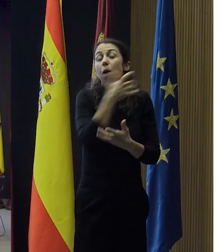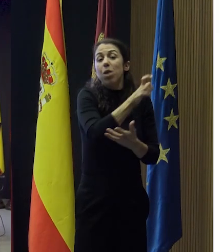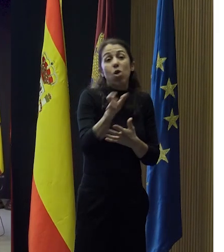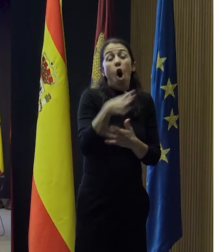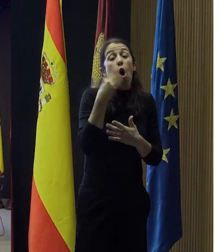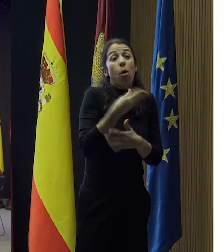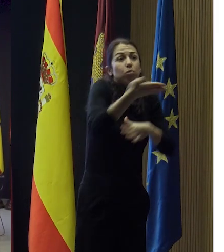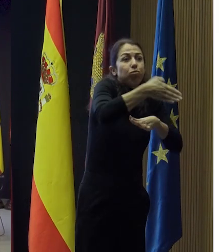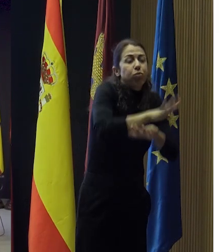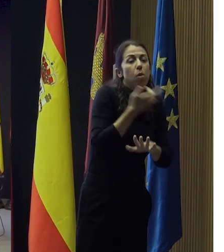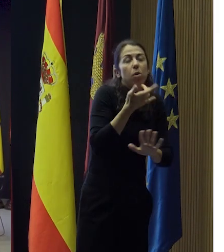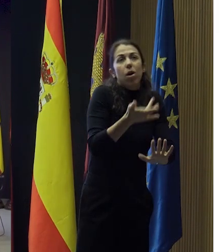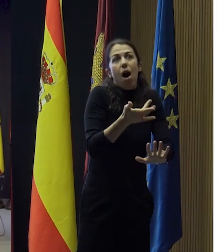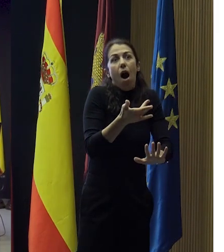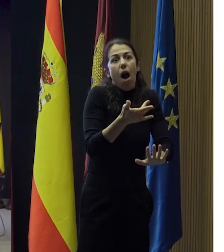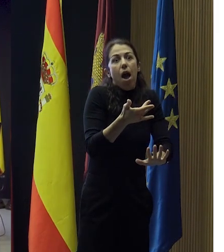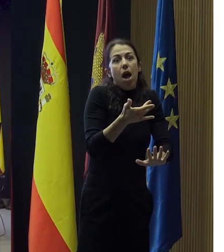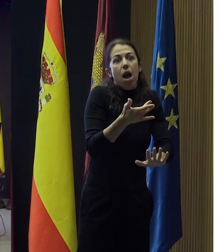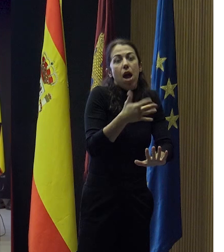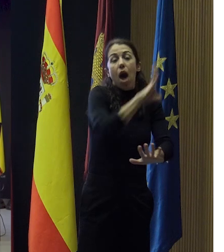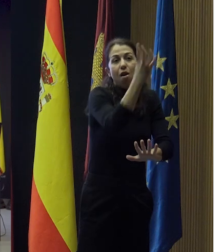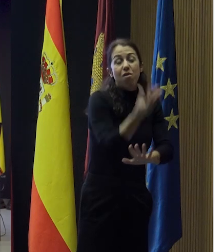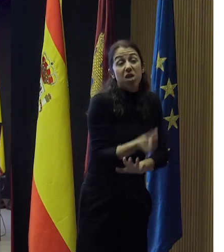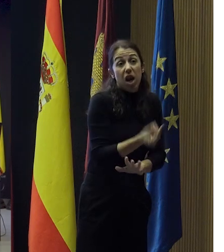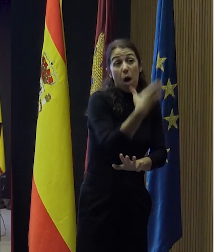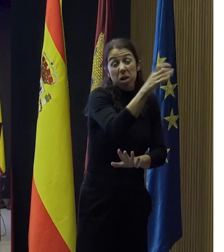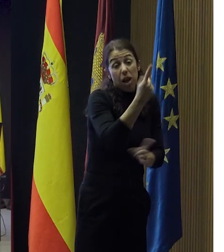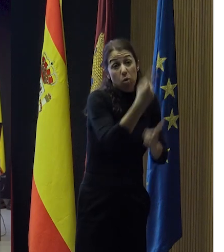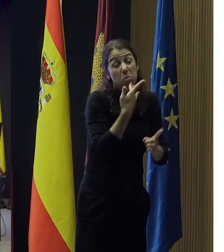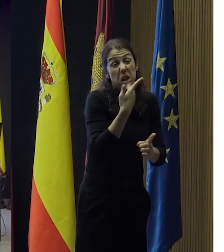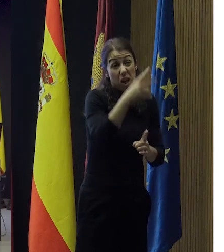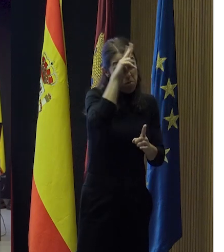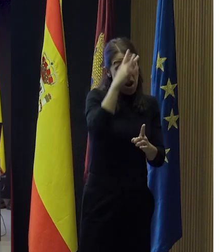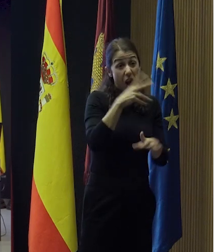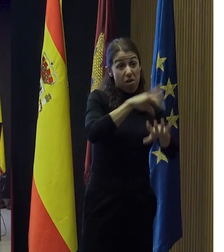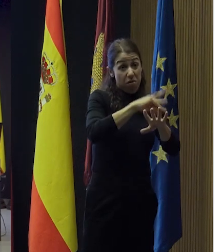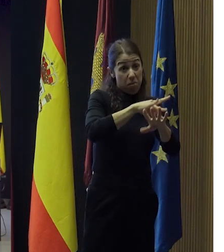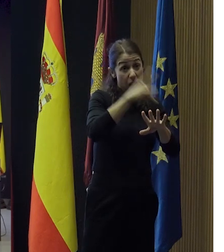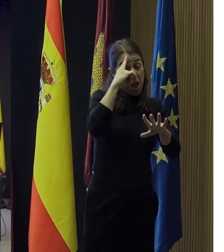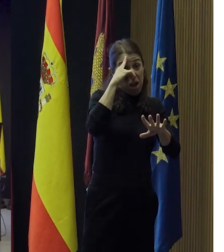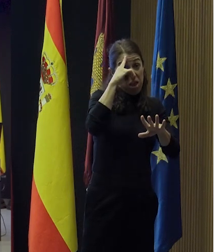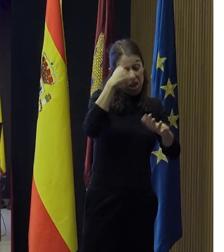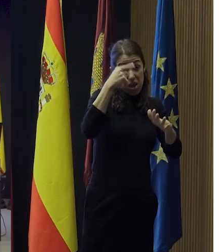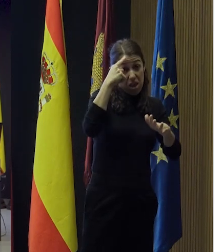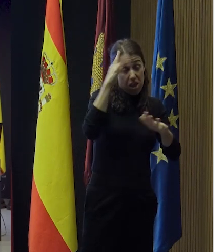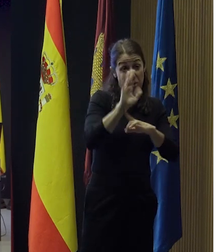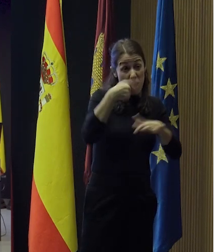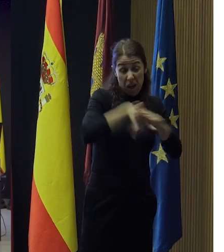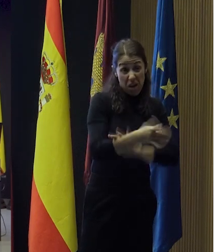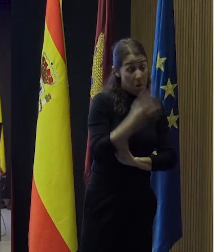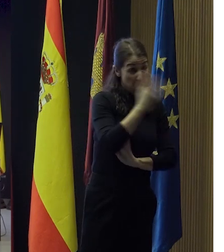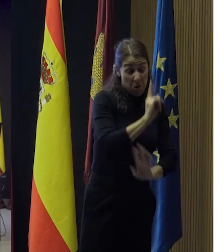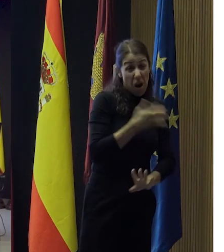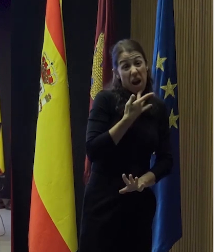muere joven, pongámonos en África, en algunos sitios de África, pues allí no les preocupan las enfermedades neurodegenerativas. Allí los problemas que tienen